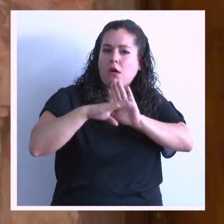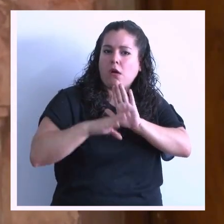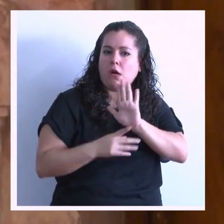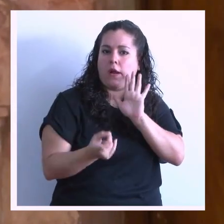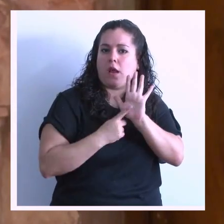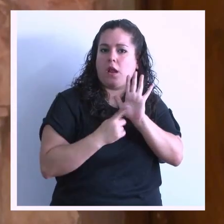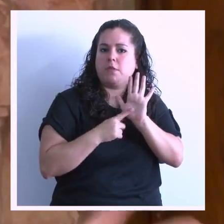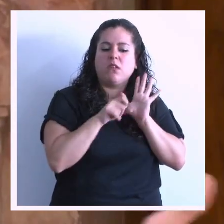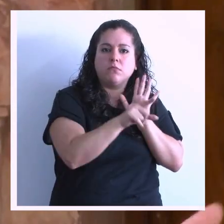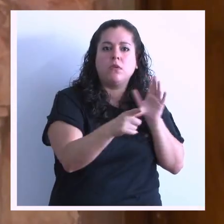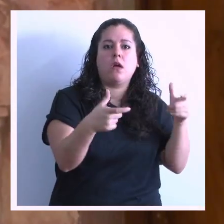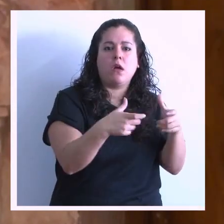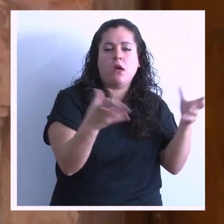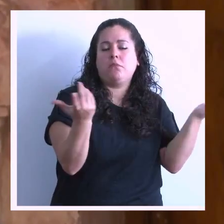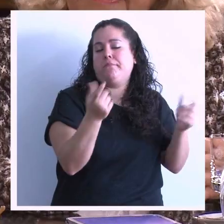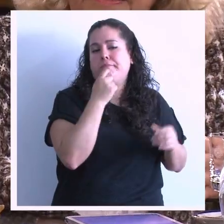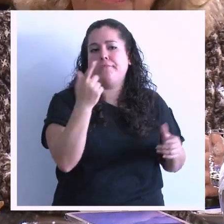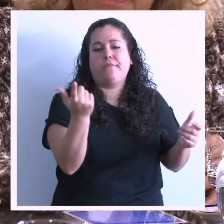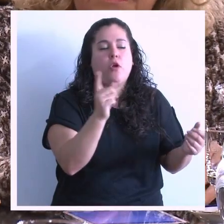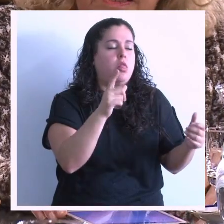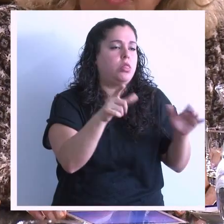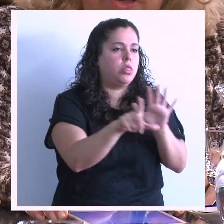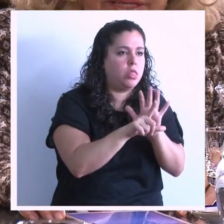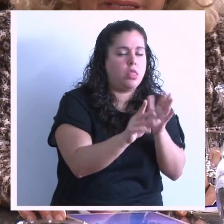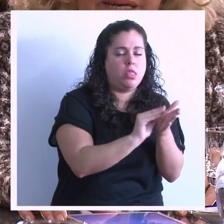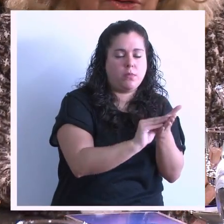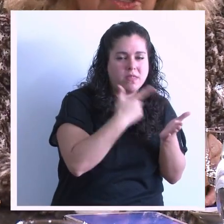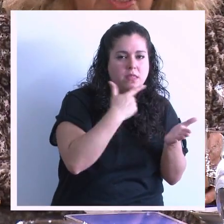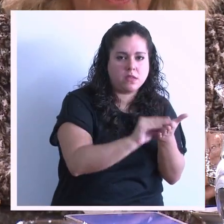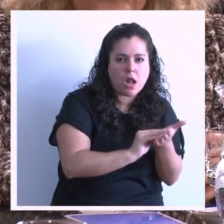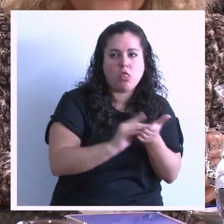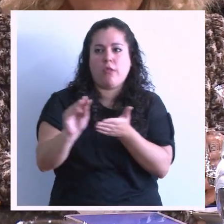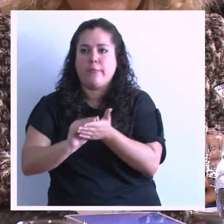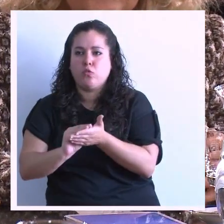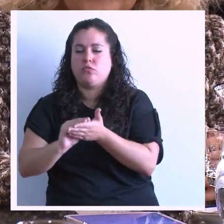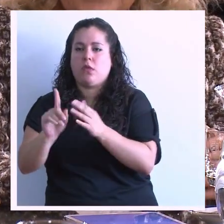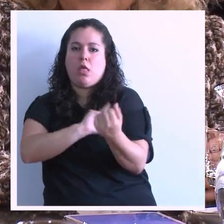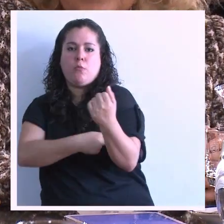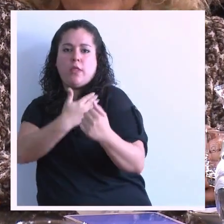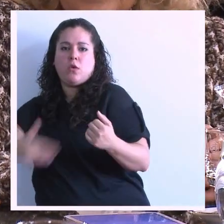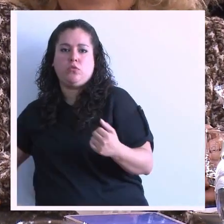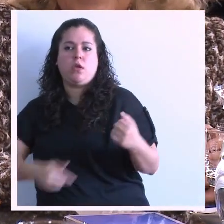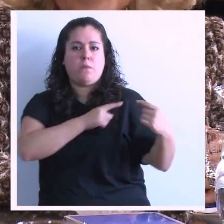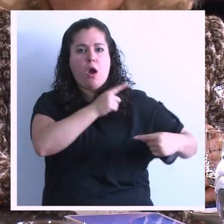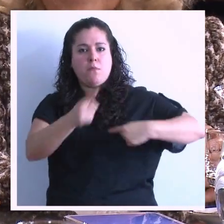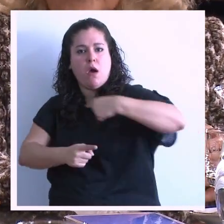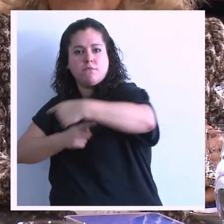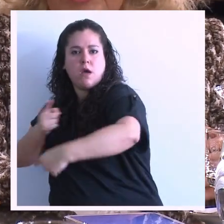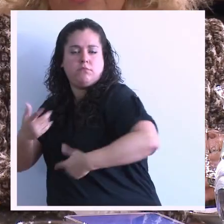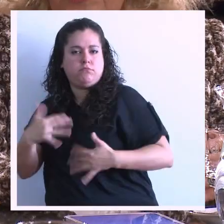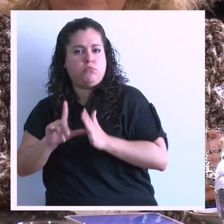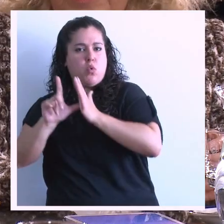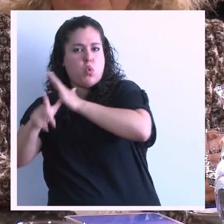que regule el funcionamiento de los jardines. Así es muy necesario, es un proyecto que fue